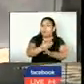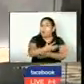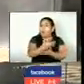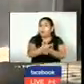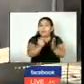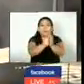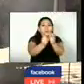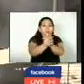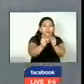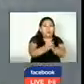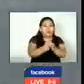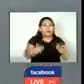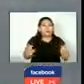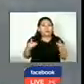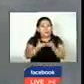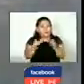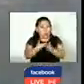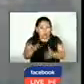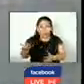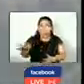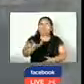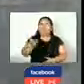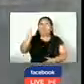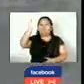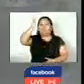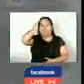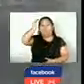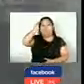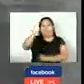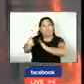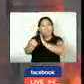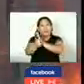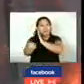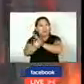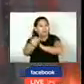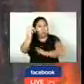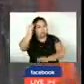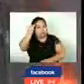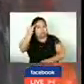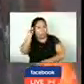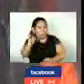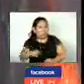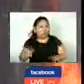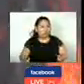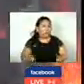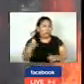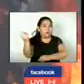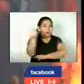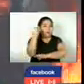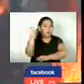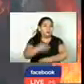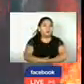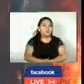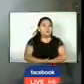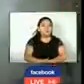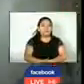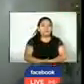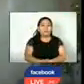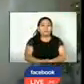además de tener a personas preparadas y con las herramientas necesarias para brindar respuesta a las emergencias